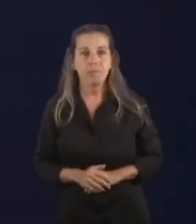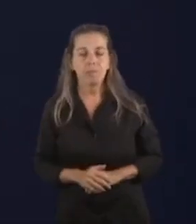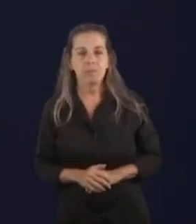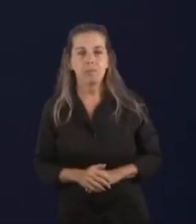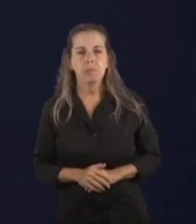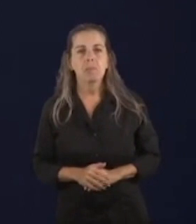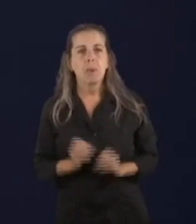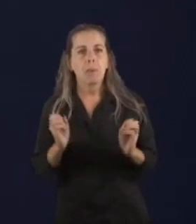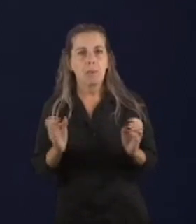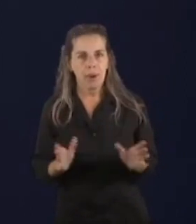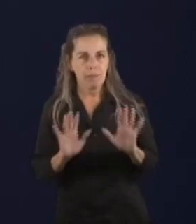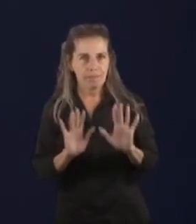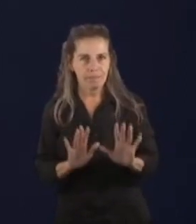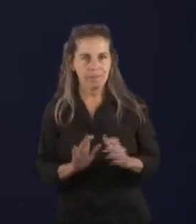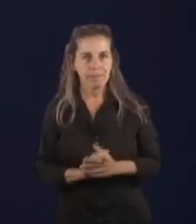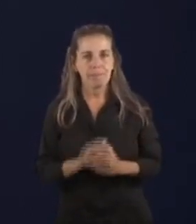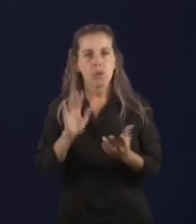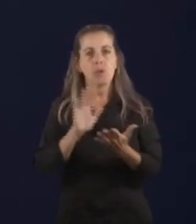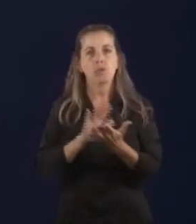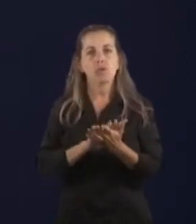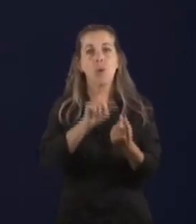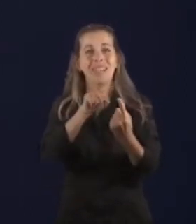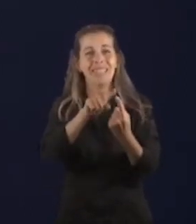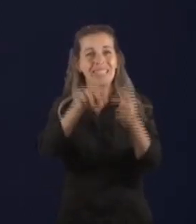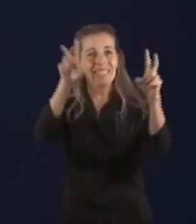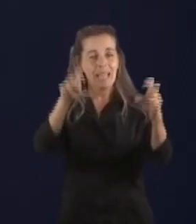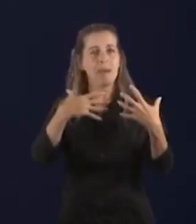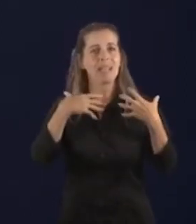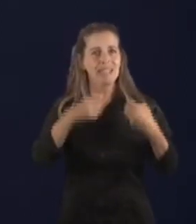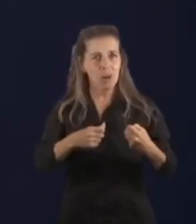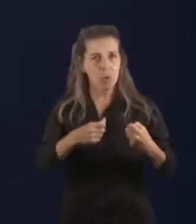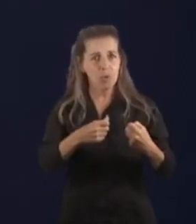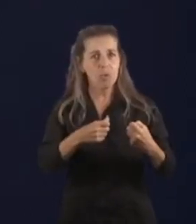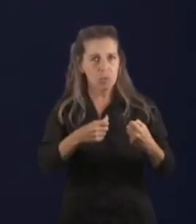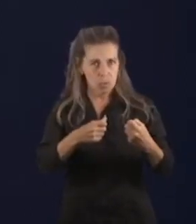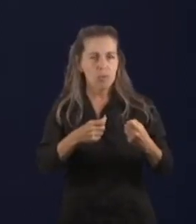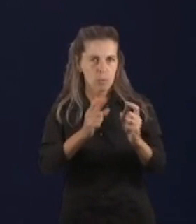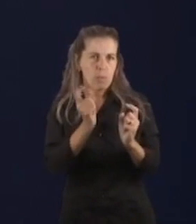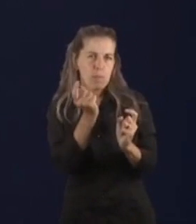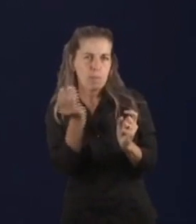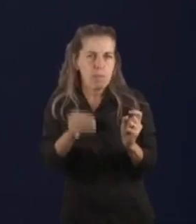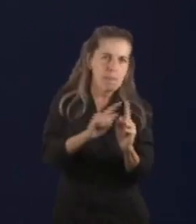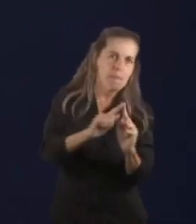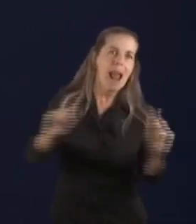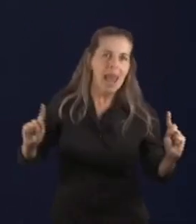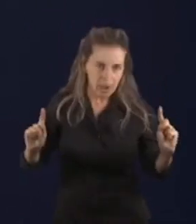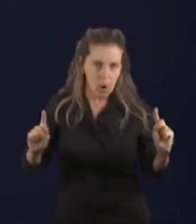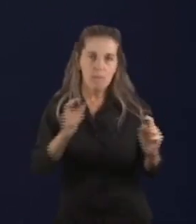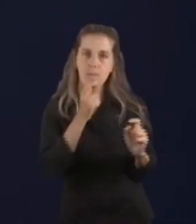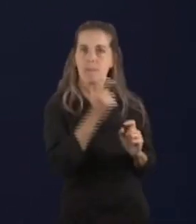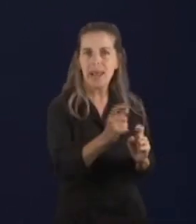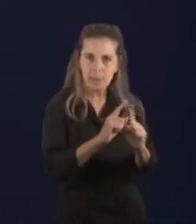bueno a ver con respecto al tema de salud me voy a extender un poco más porque para responderte la